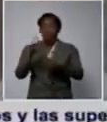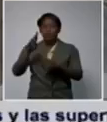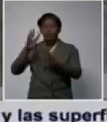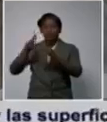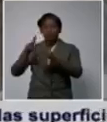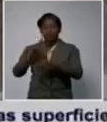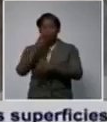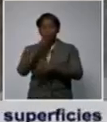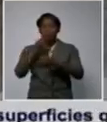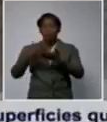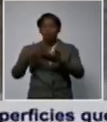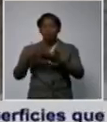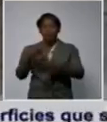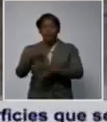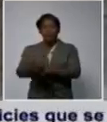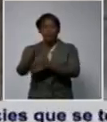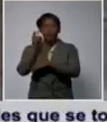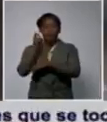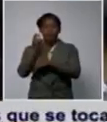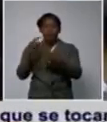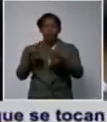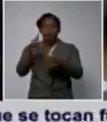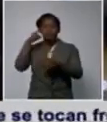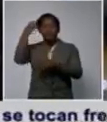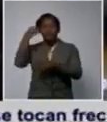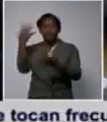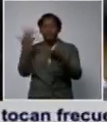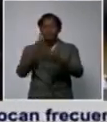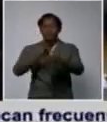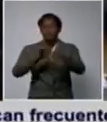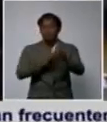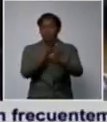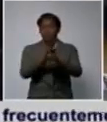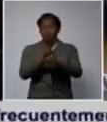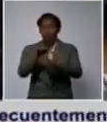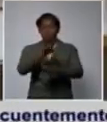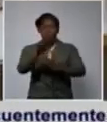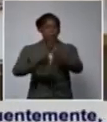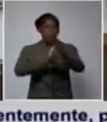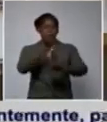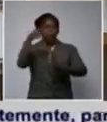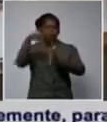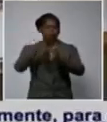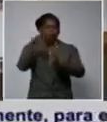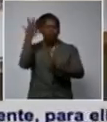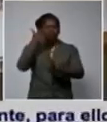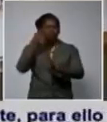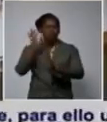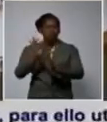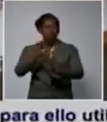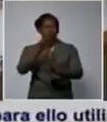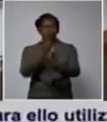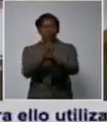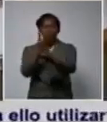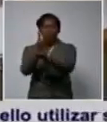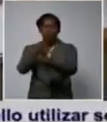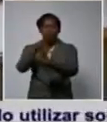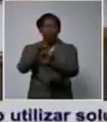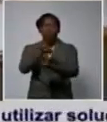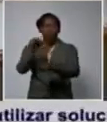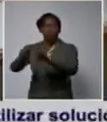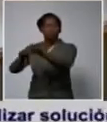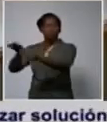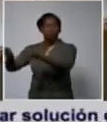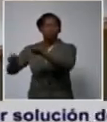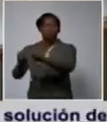PCR, también la identificación de los contactos y sospechosos, así como el manejo integral de los problemas